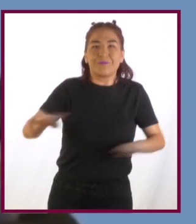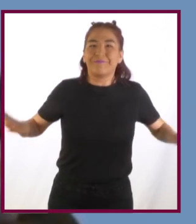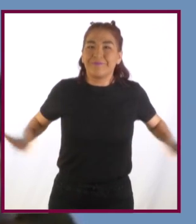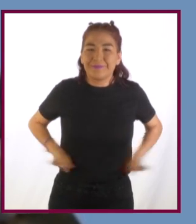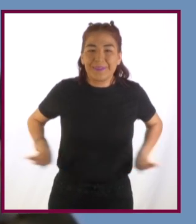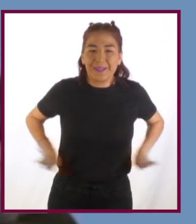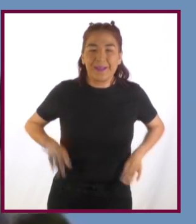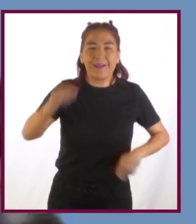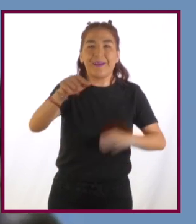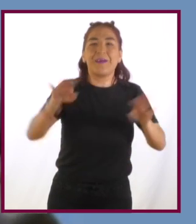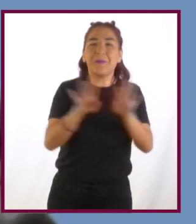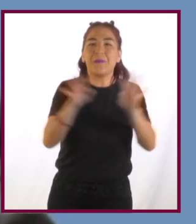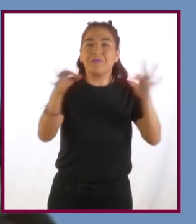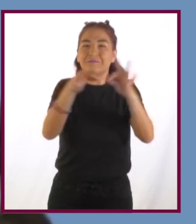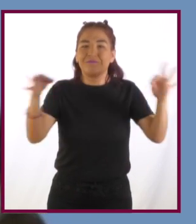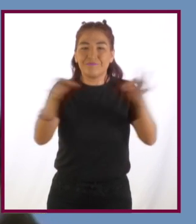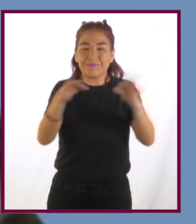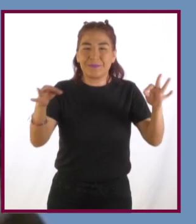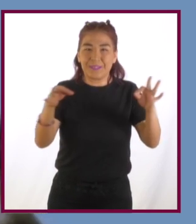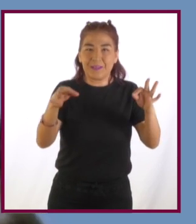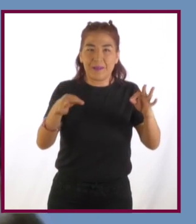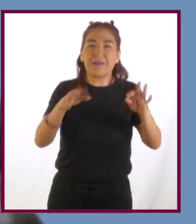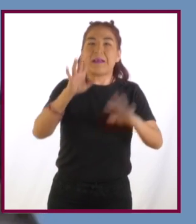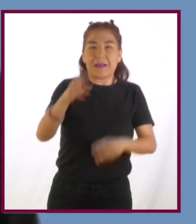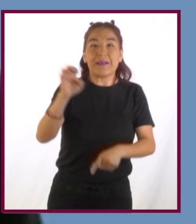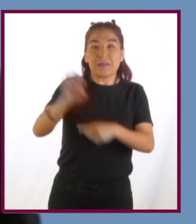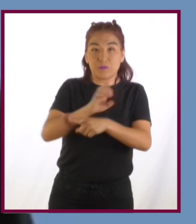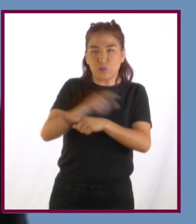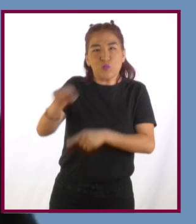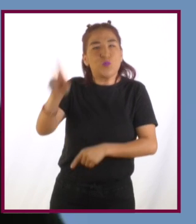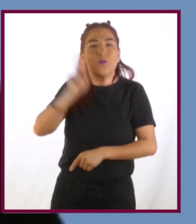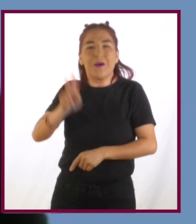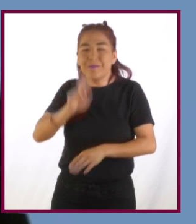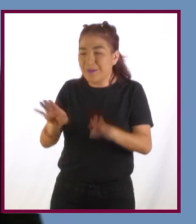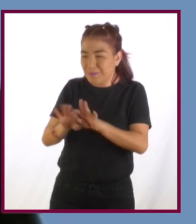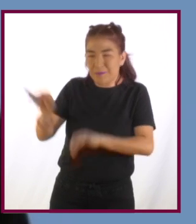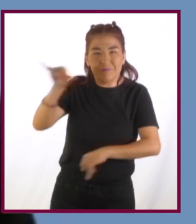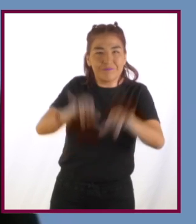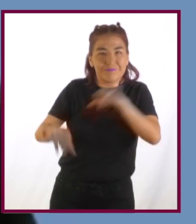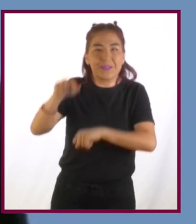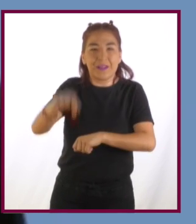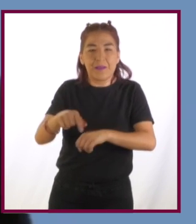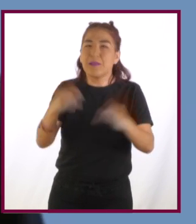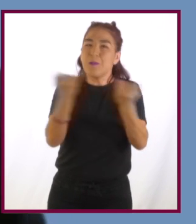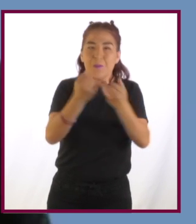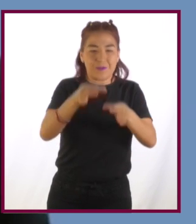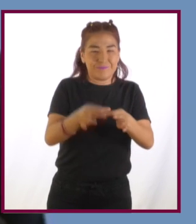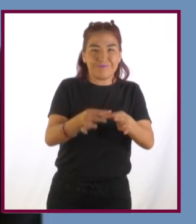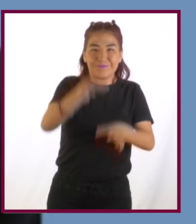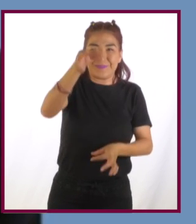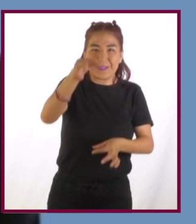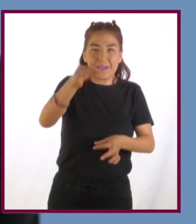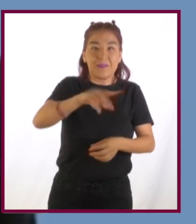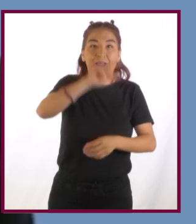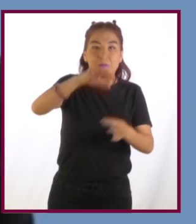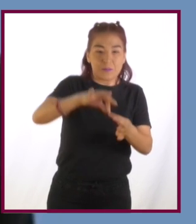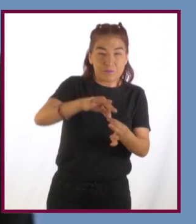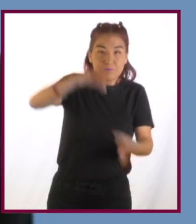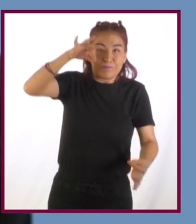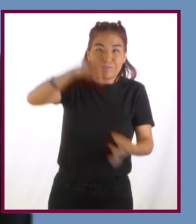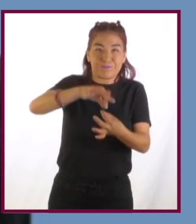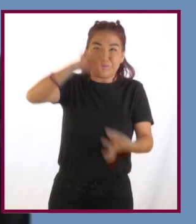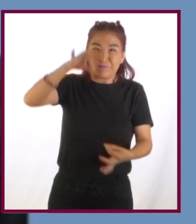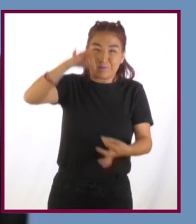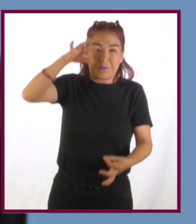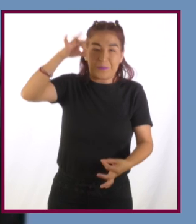rebasé la propiedad del límite. Entonces, en laboratorio toman probetas,